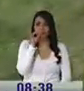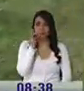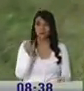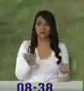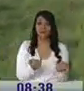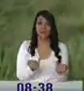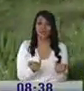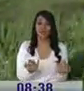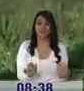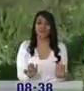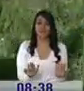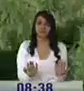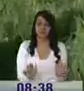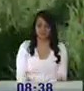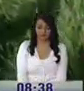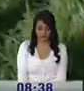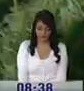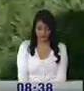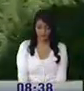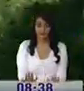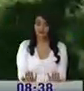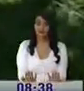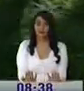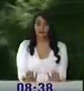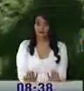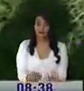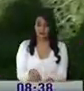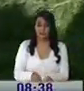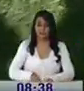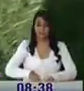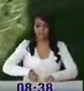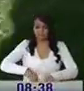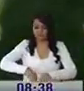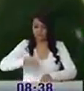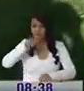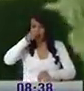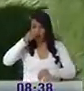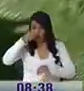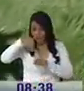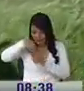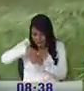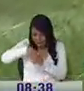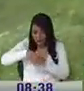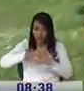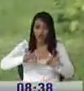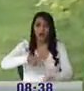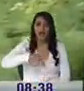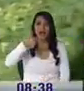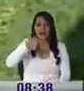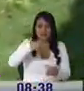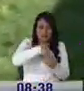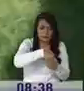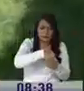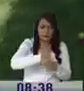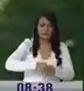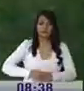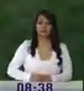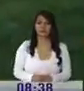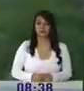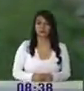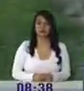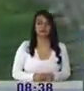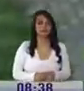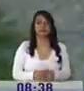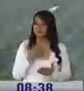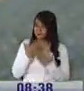ustedes la altura que tiene da para que escondan la droga y las armas que utilizan para delinquir vamos a conversar con otro de los